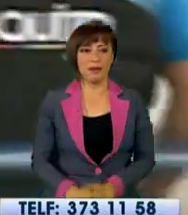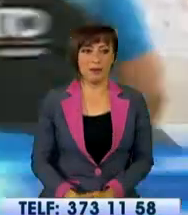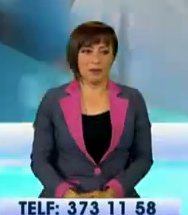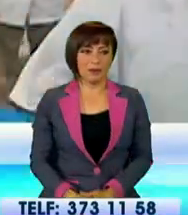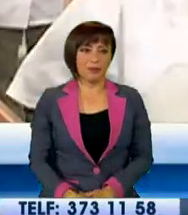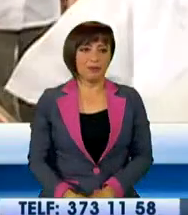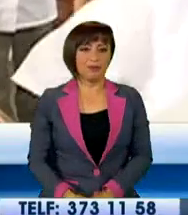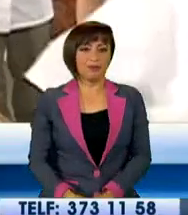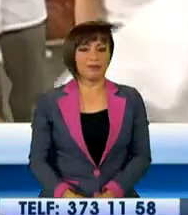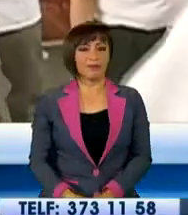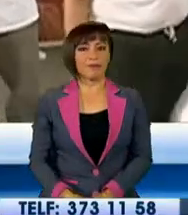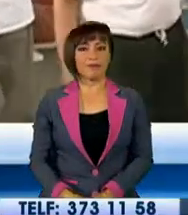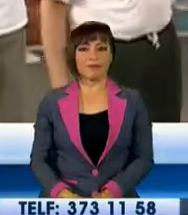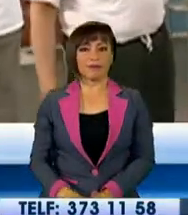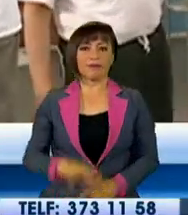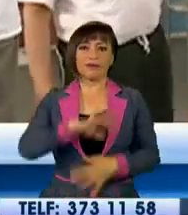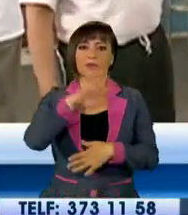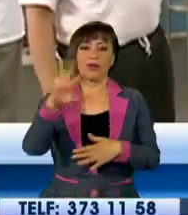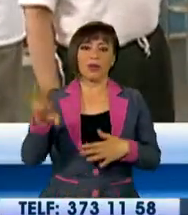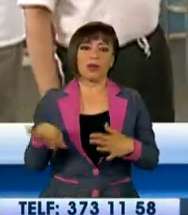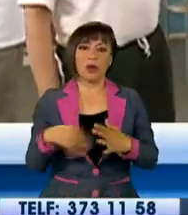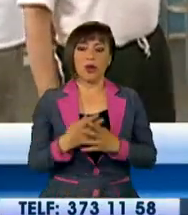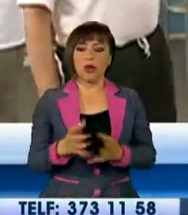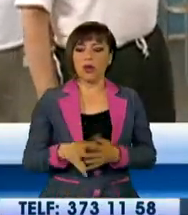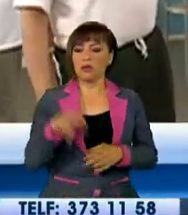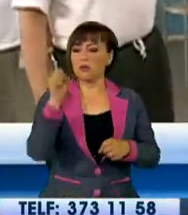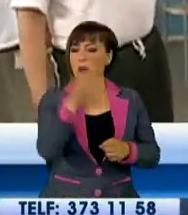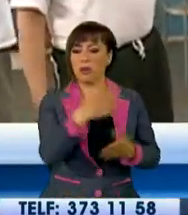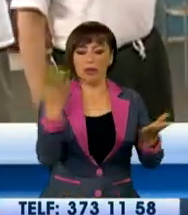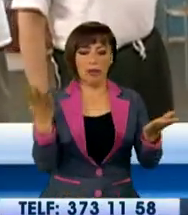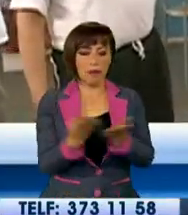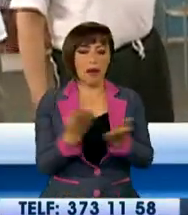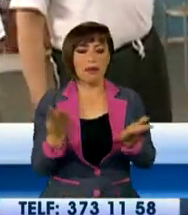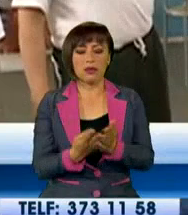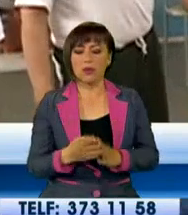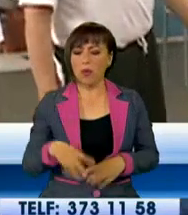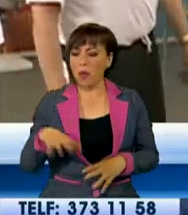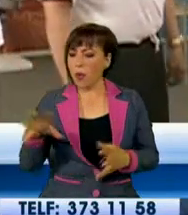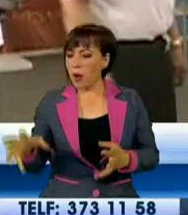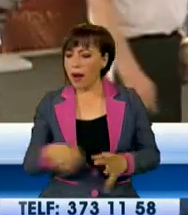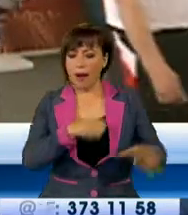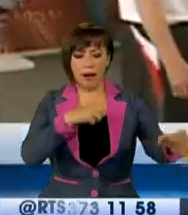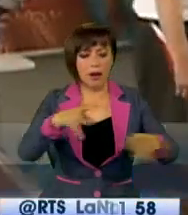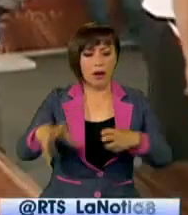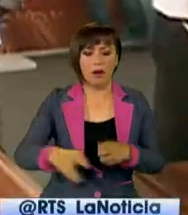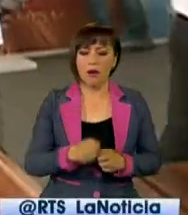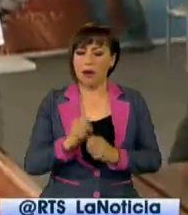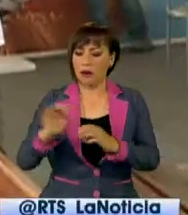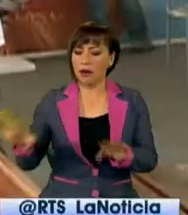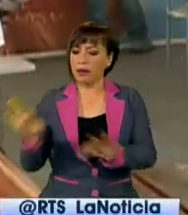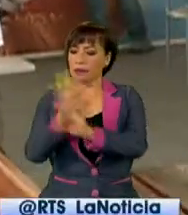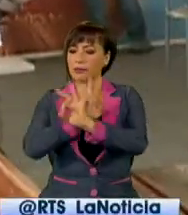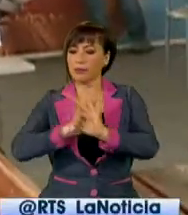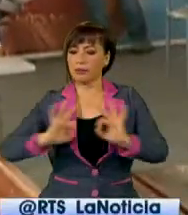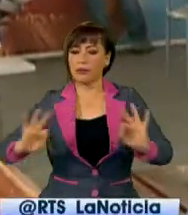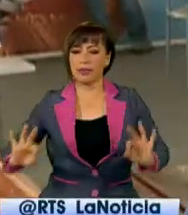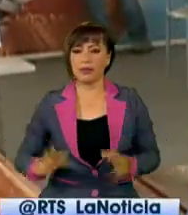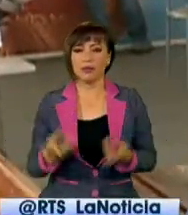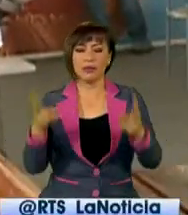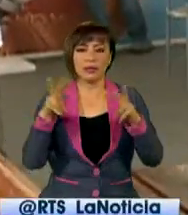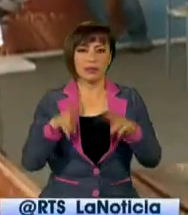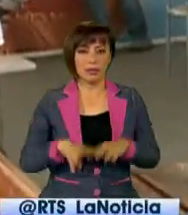botar todos la madera, lo que no sirve, ¿no? Tener limpio y